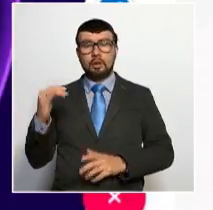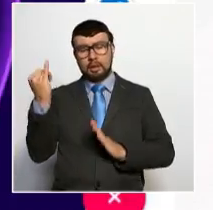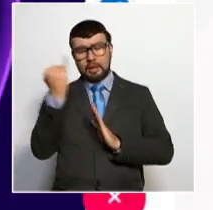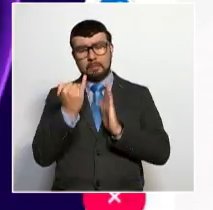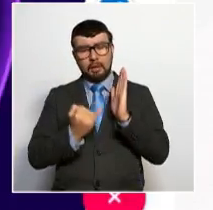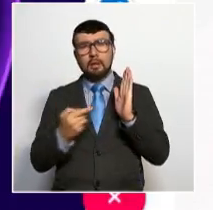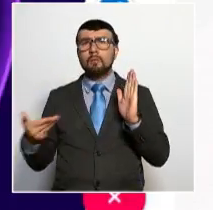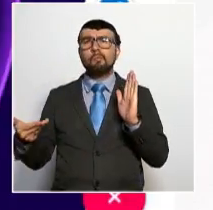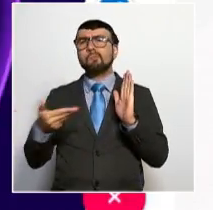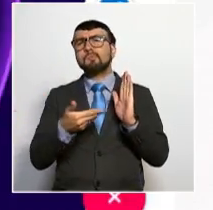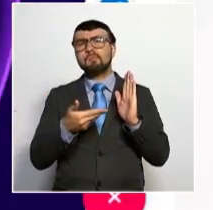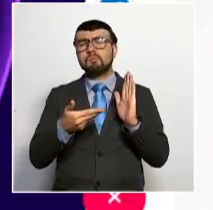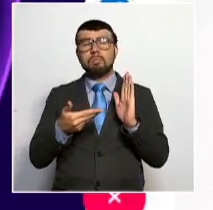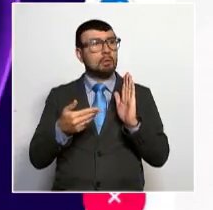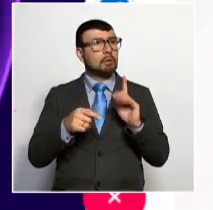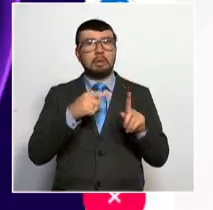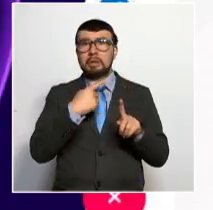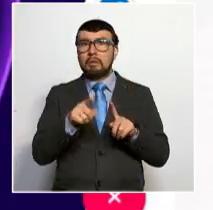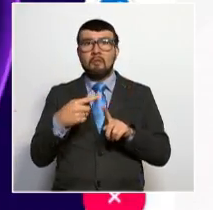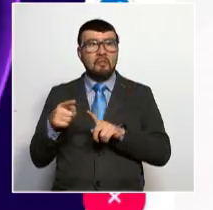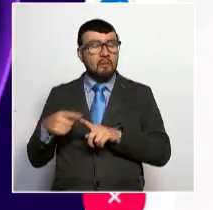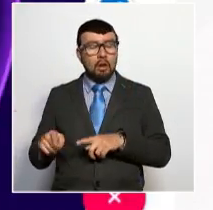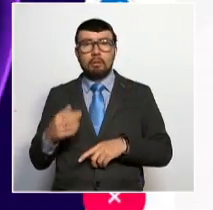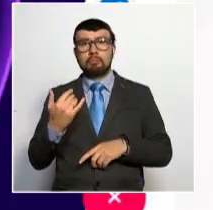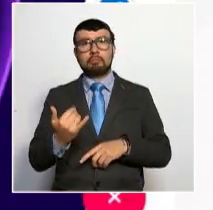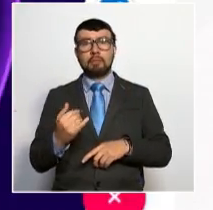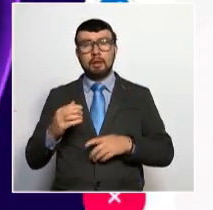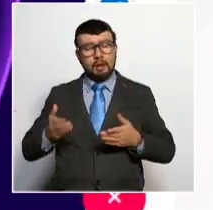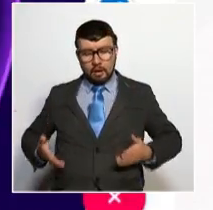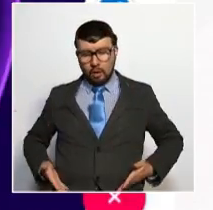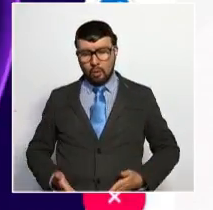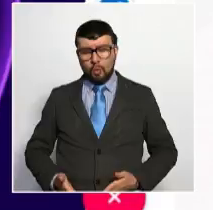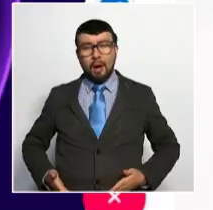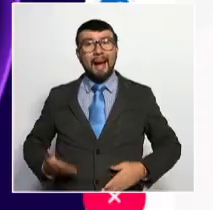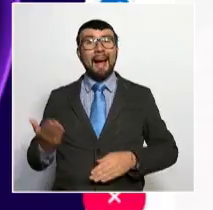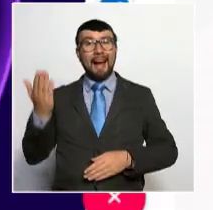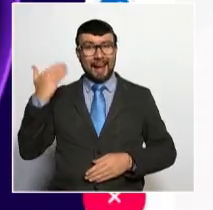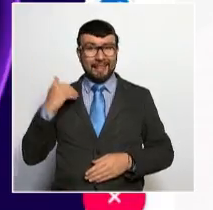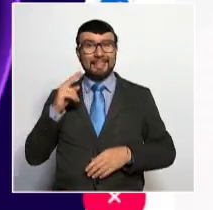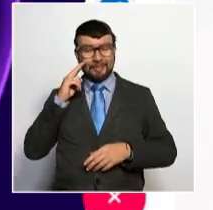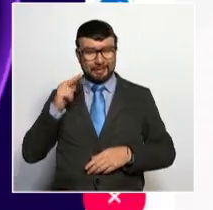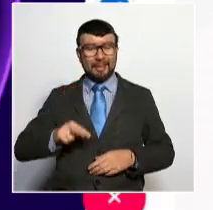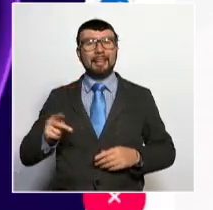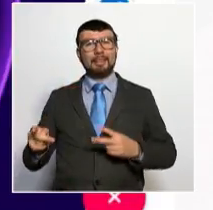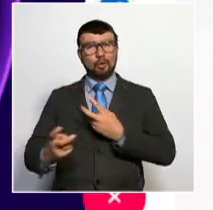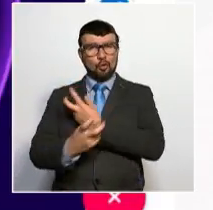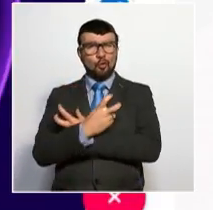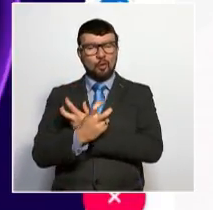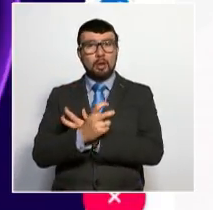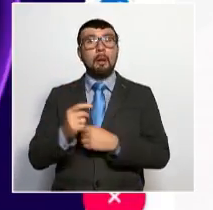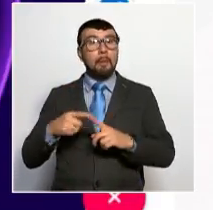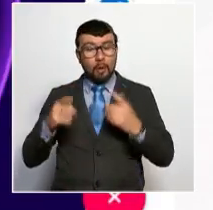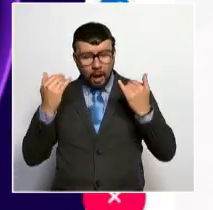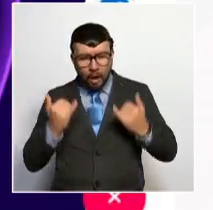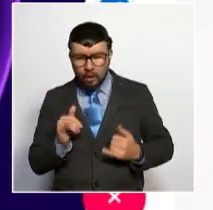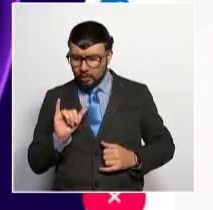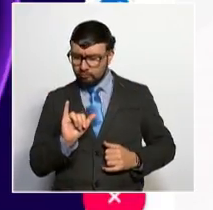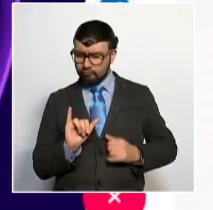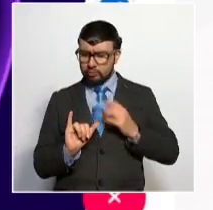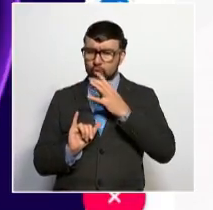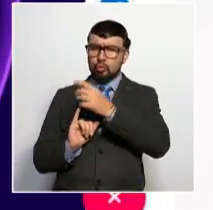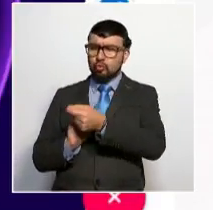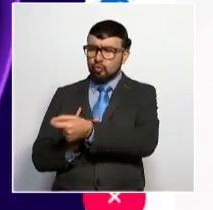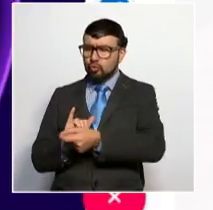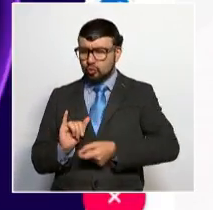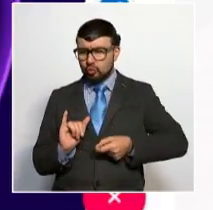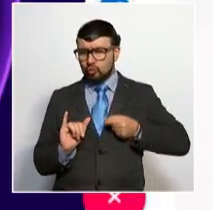relaciona diferentes aspectos de la pelvis. Antes veíamos los huesos, ahora vamos a ver qué órganos están cerca de nuestro útero. Perdón, doctora, la otra era